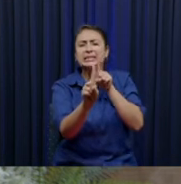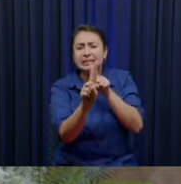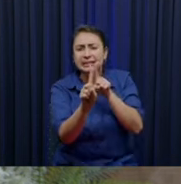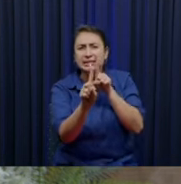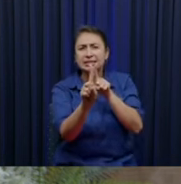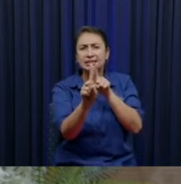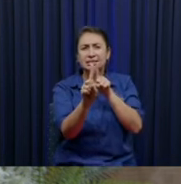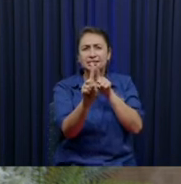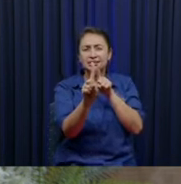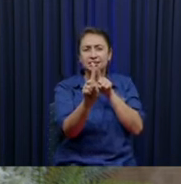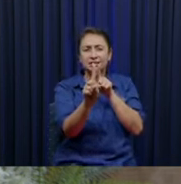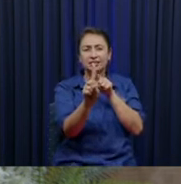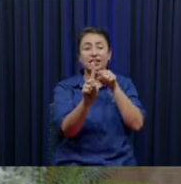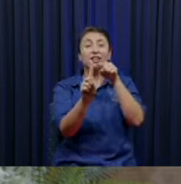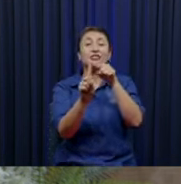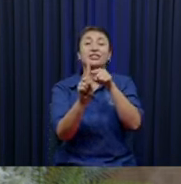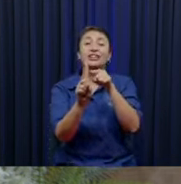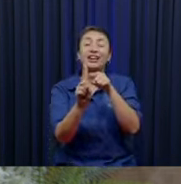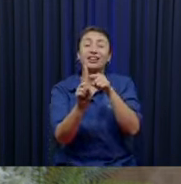expresa.